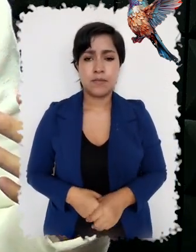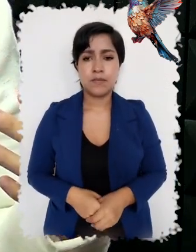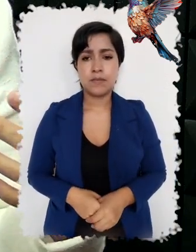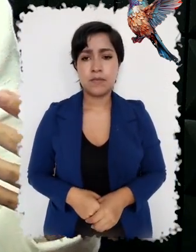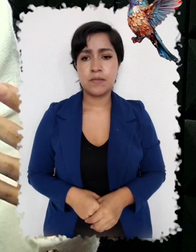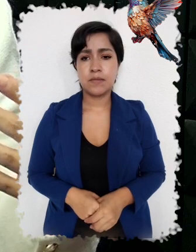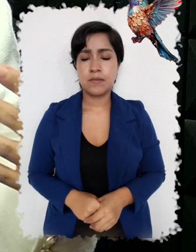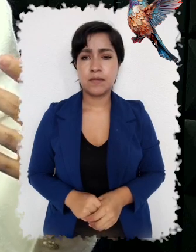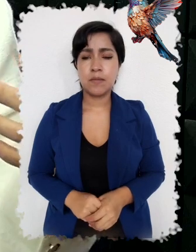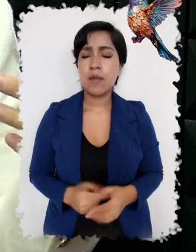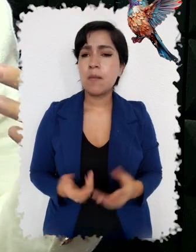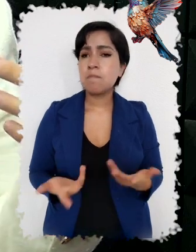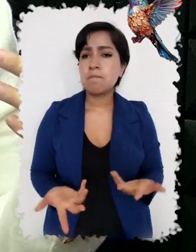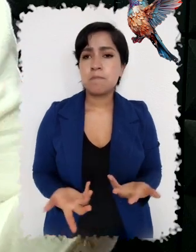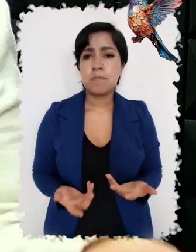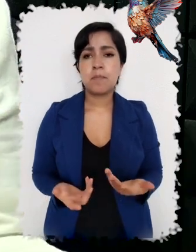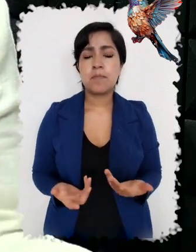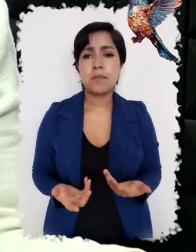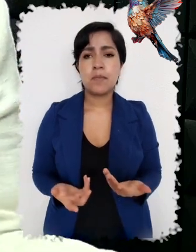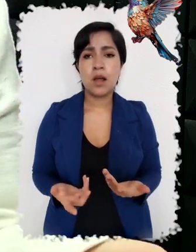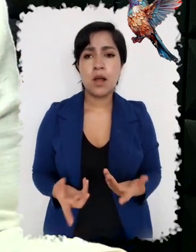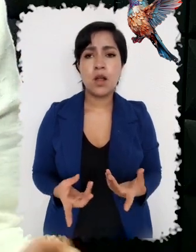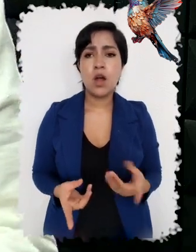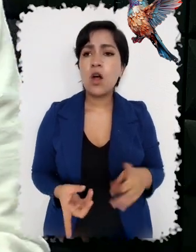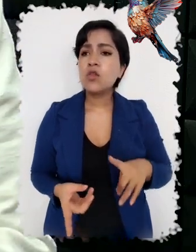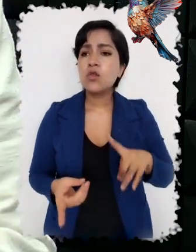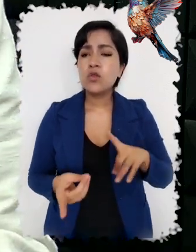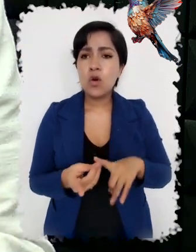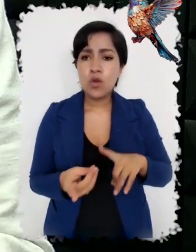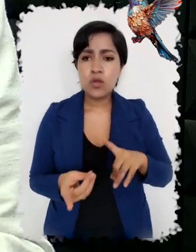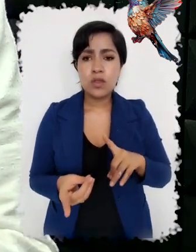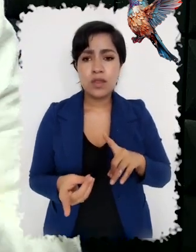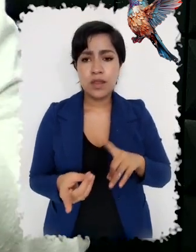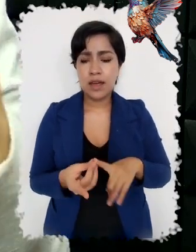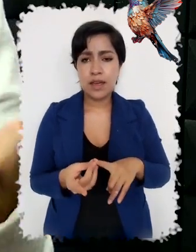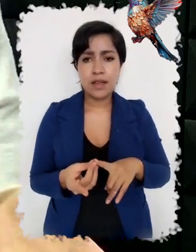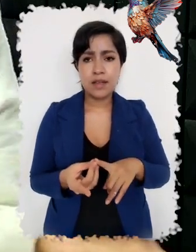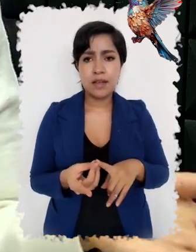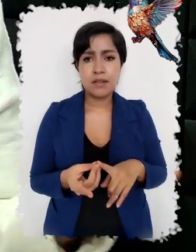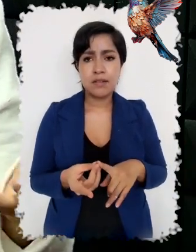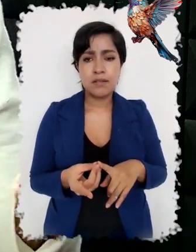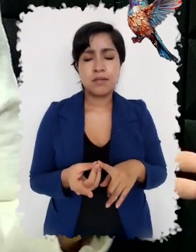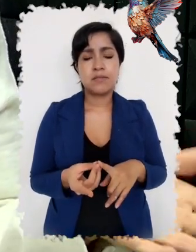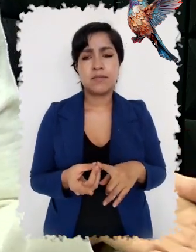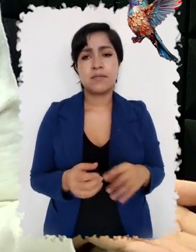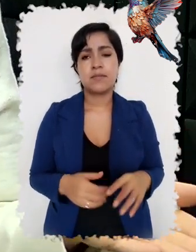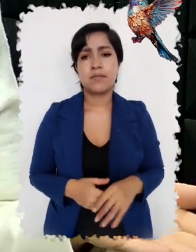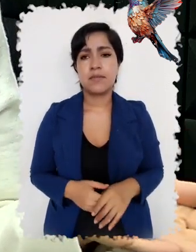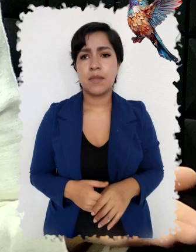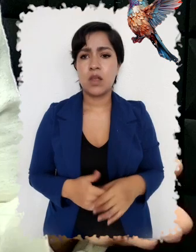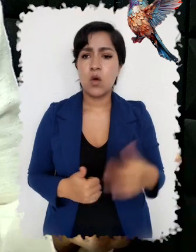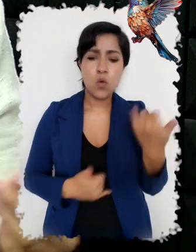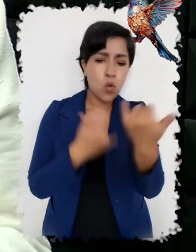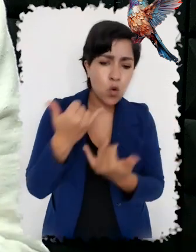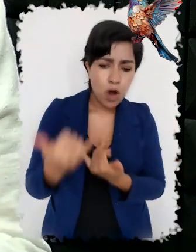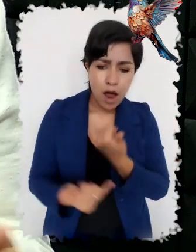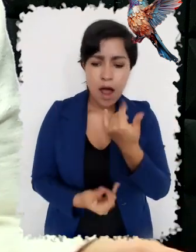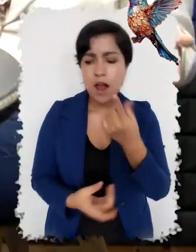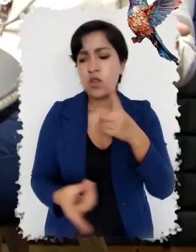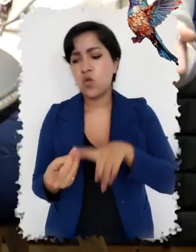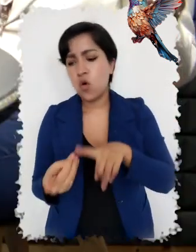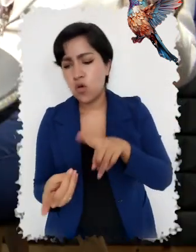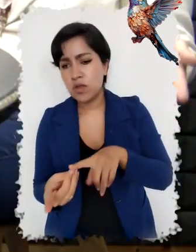Hay qué qué en qué lugar este qué lugares este juegan